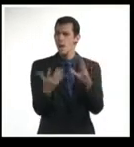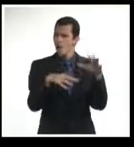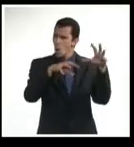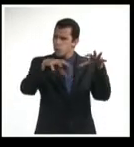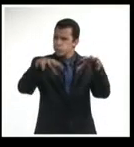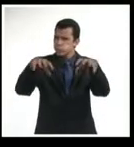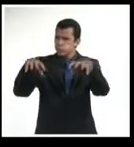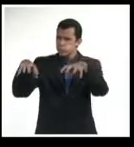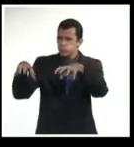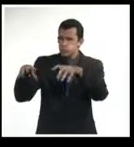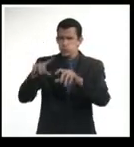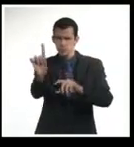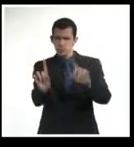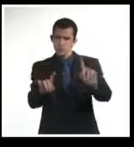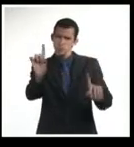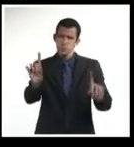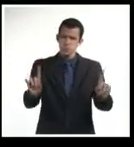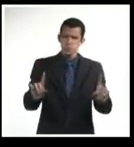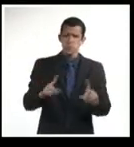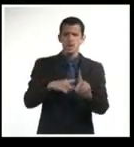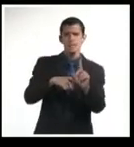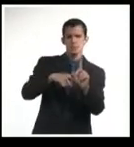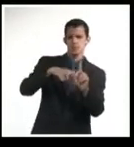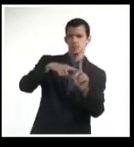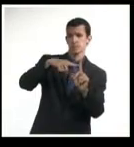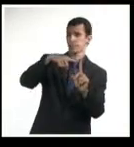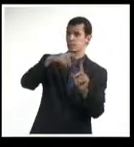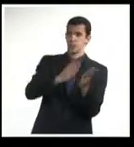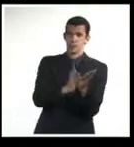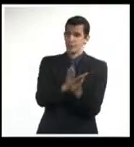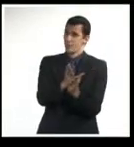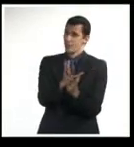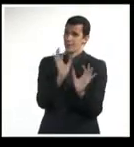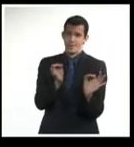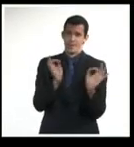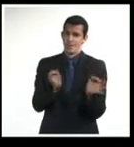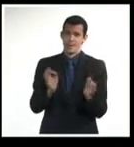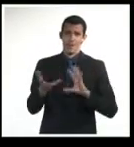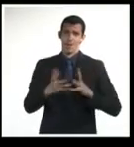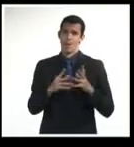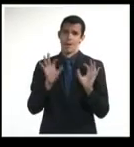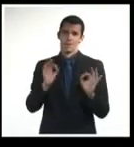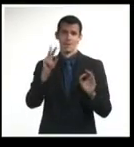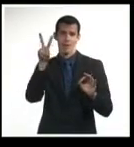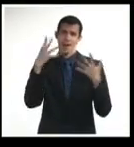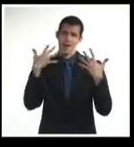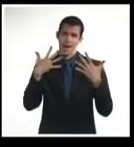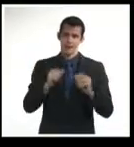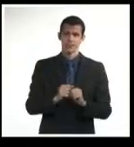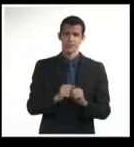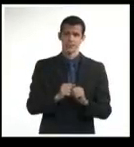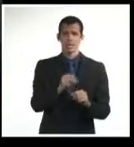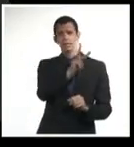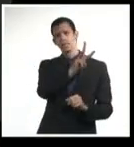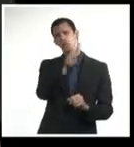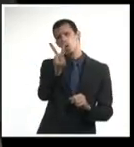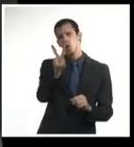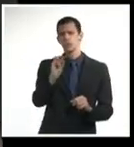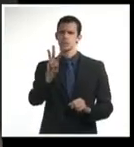y las temperaturas extremas se mantendrán elevadas y con poca variación, máximas de 32 y hasta 34